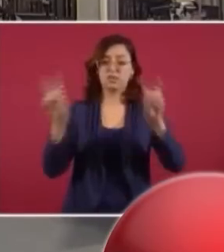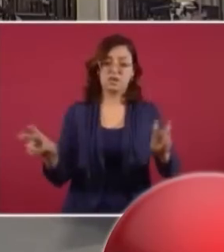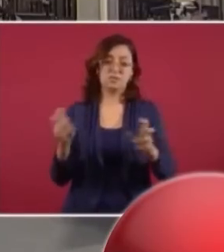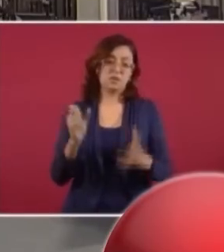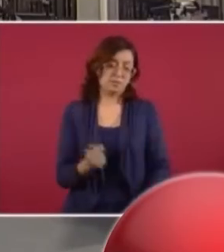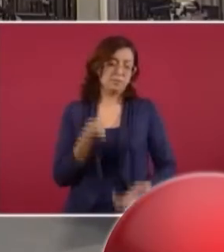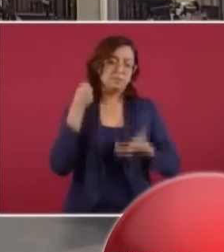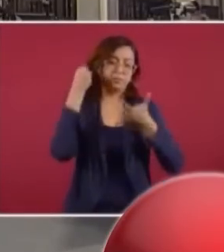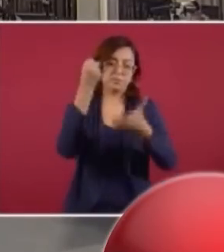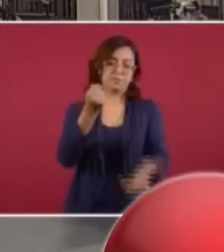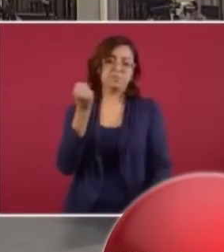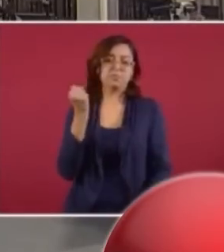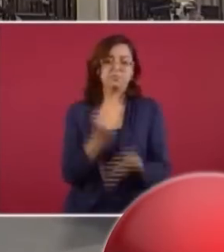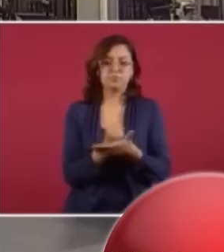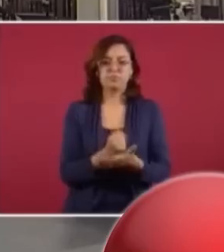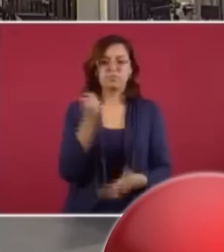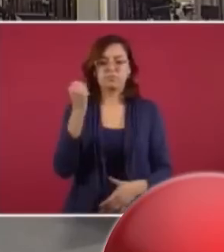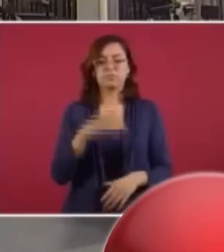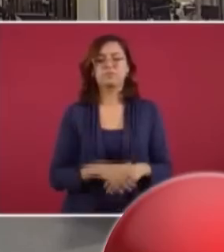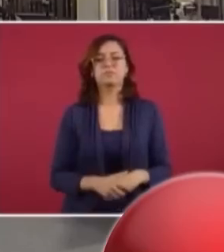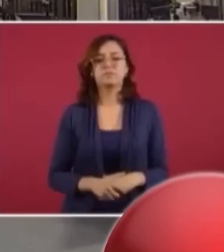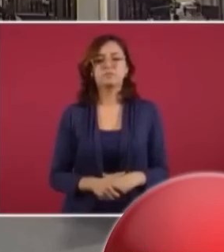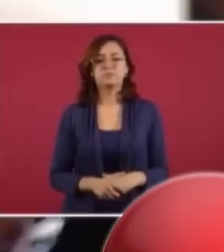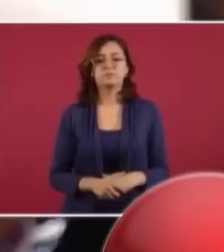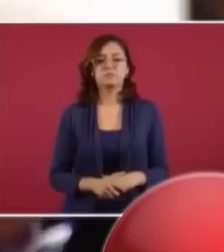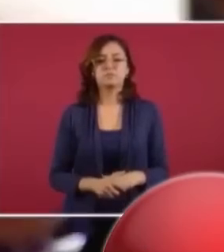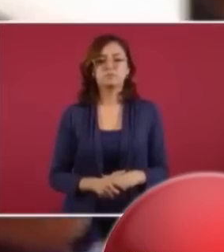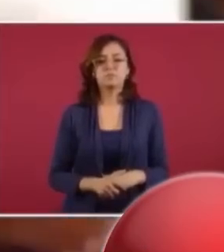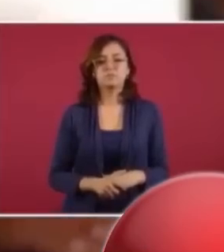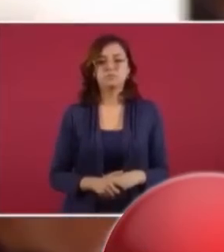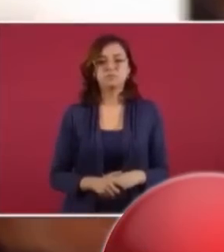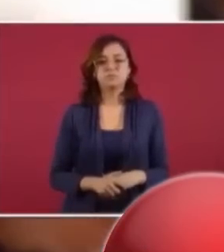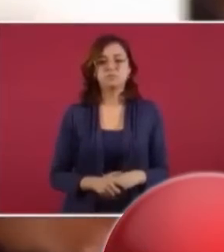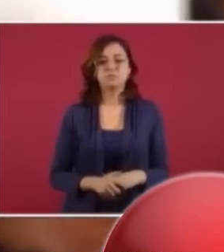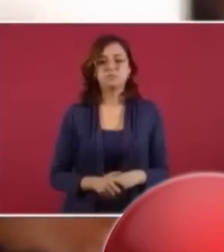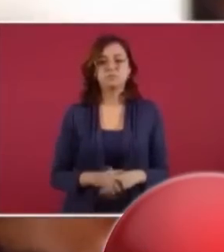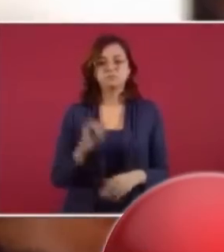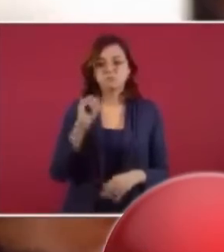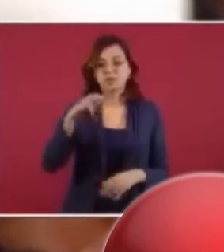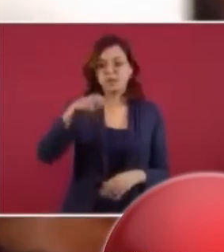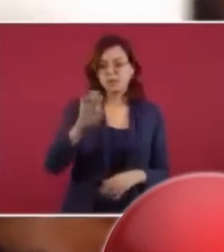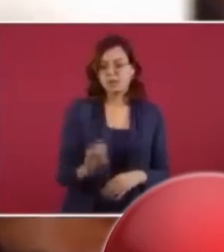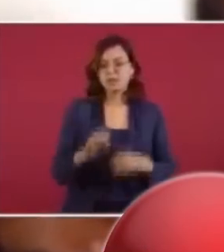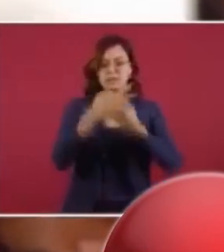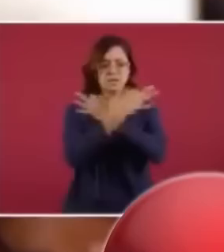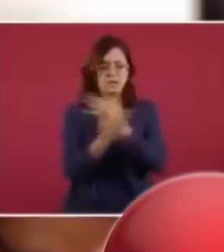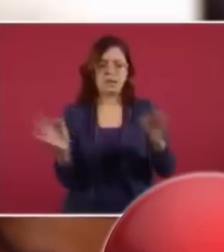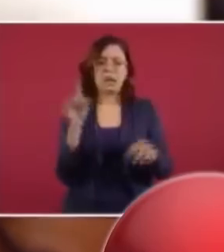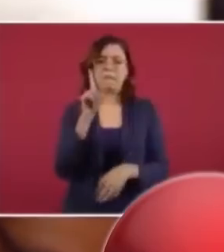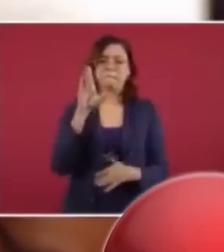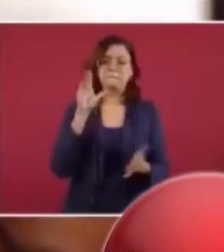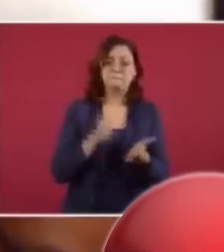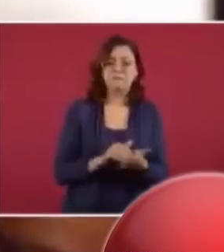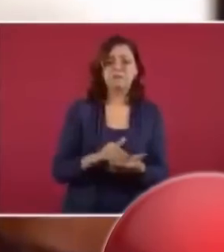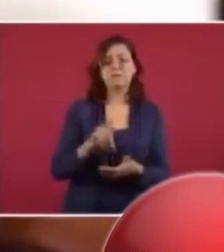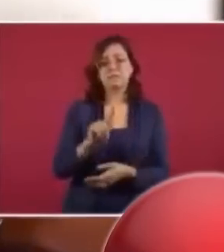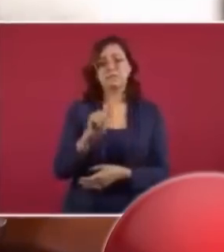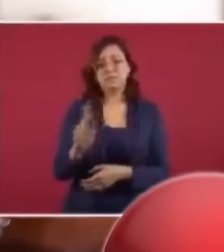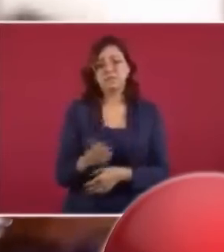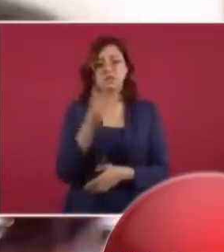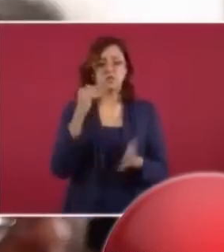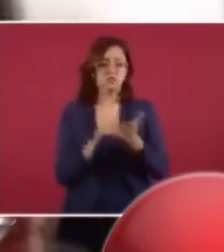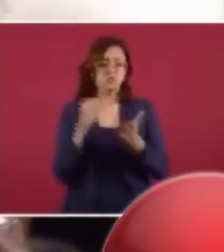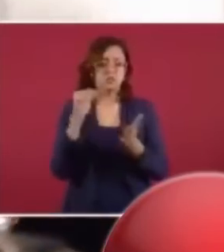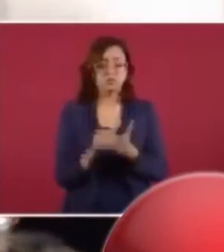presupuesto particularmente, ¿qué responde al comunicado del INE donde se le han recortado 1,072 millones, más de